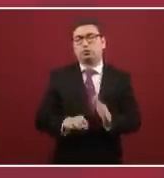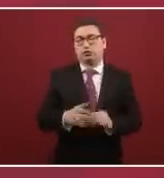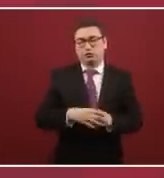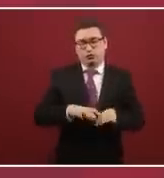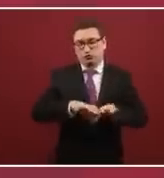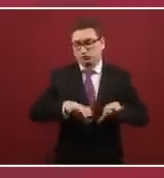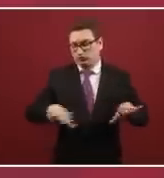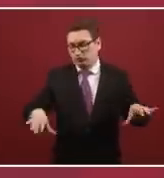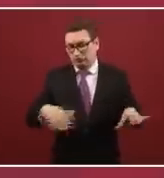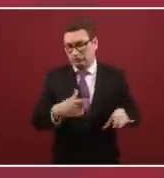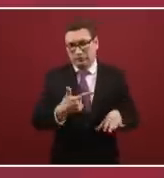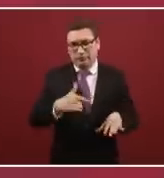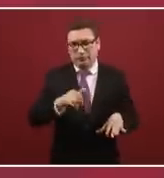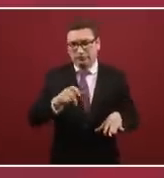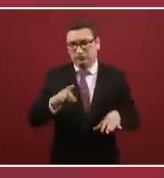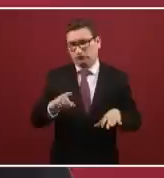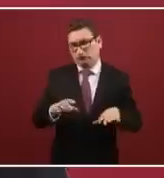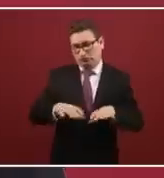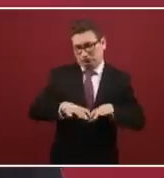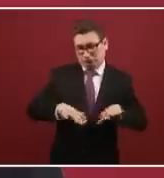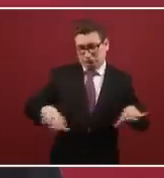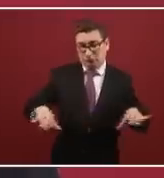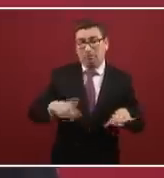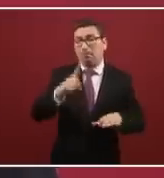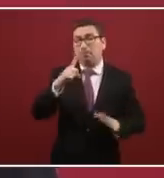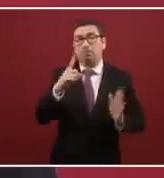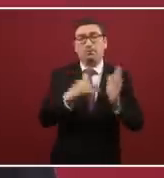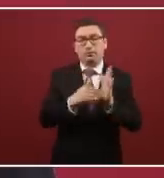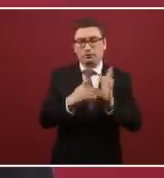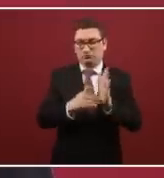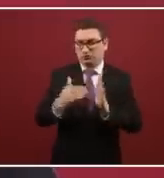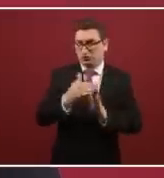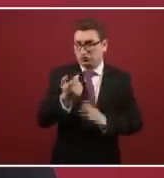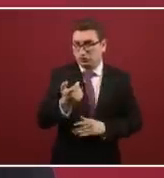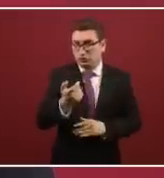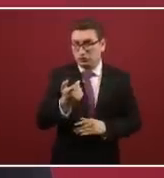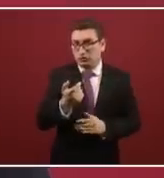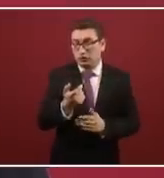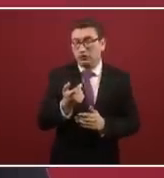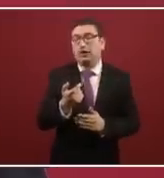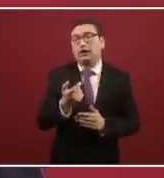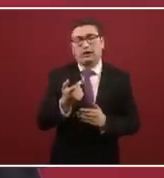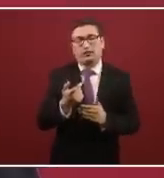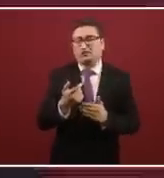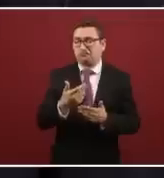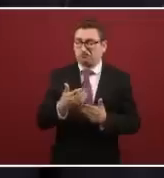gasoducto costó 1,000 millones, se terminan pagando